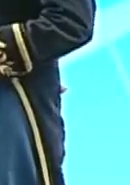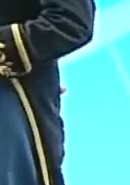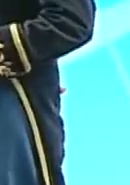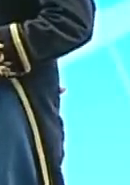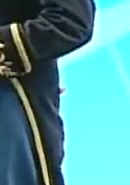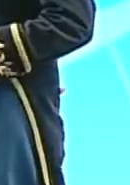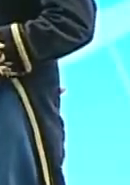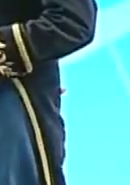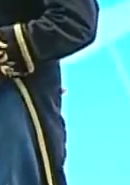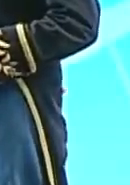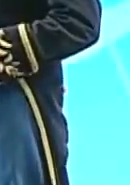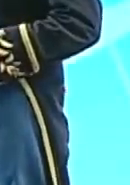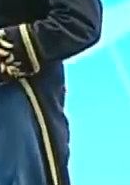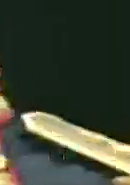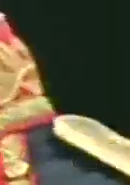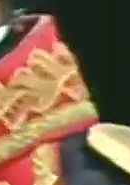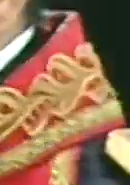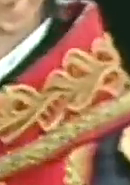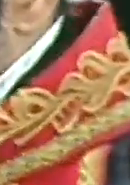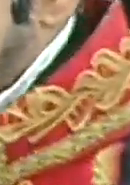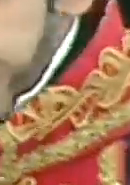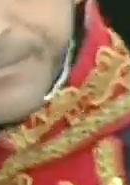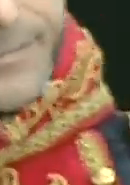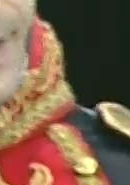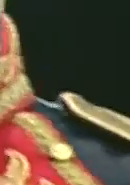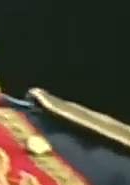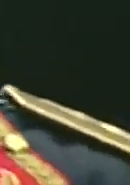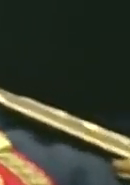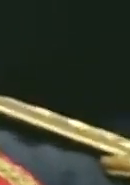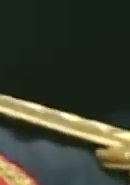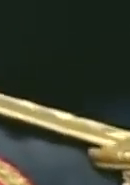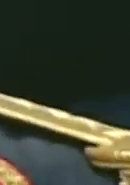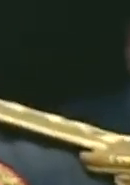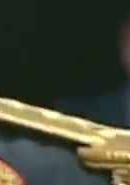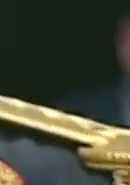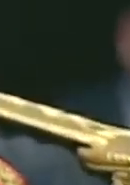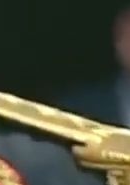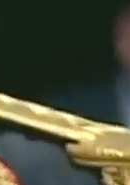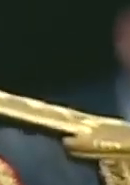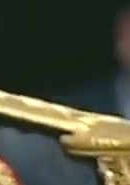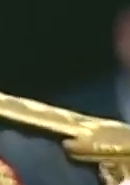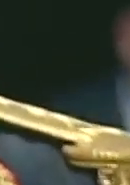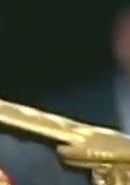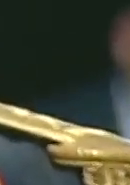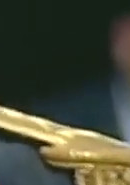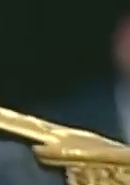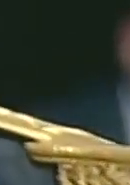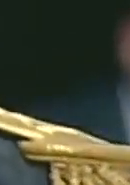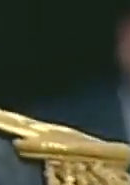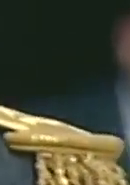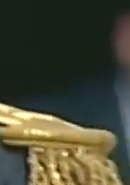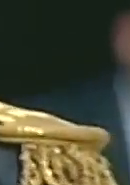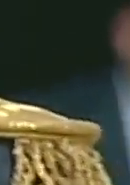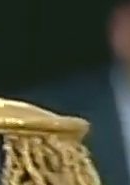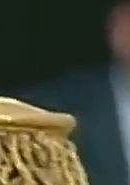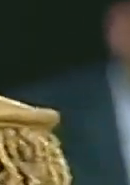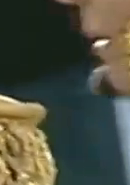con su propia vida. Sus palabras me honran y me incitan a continuar esta gran